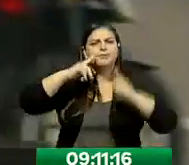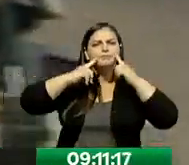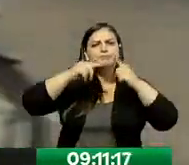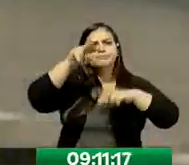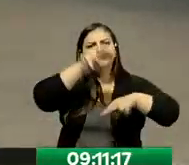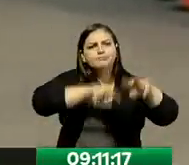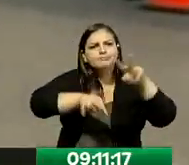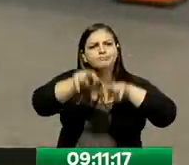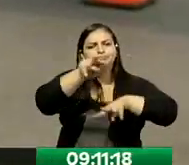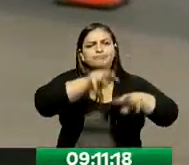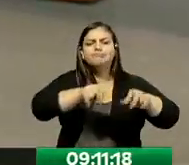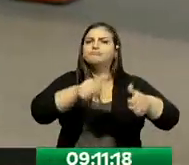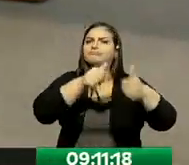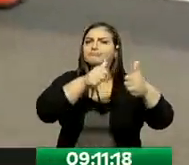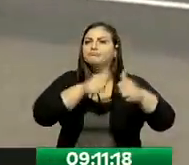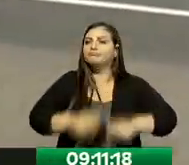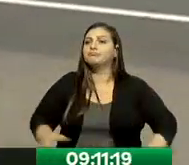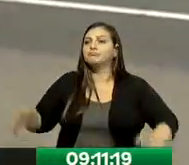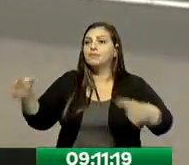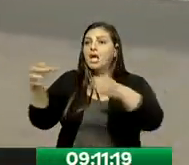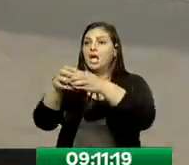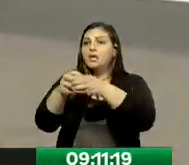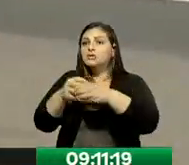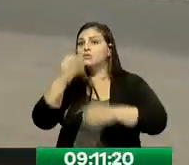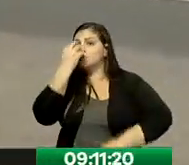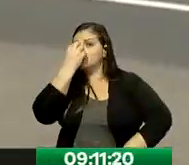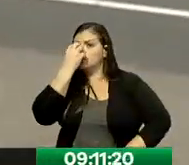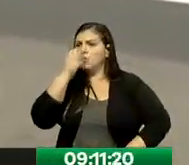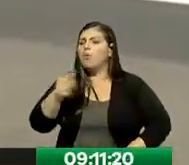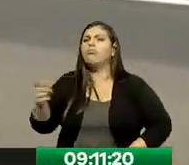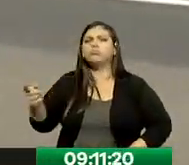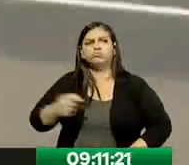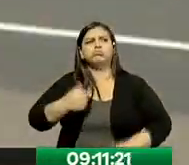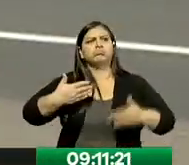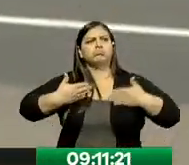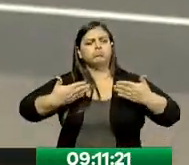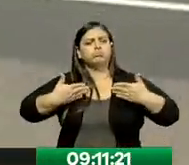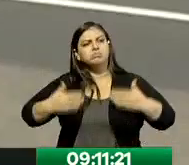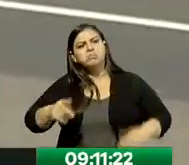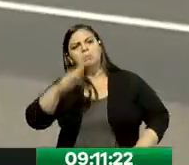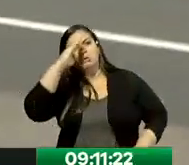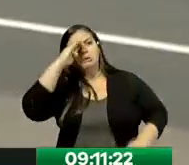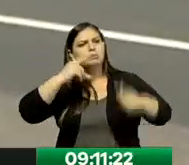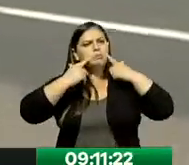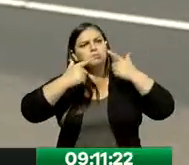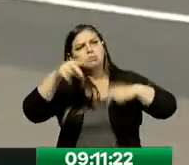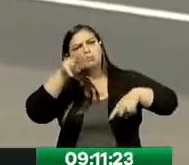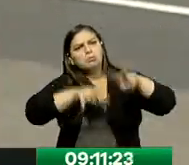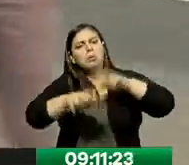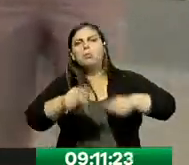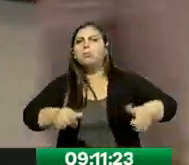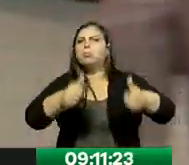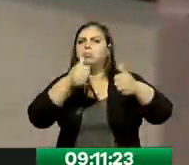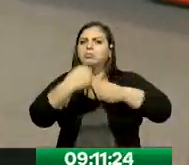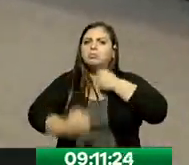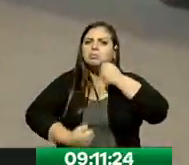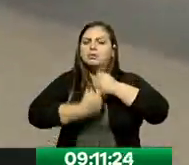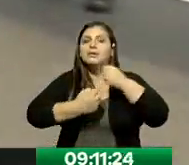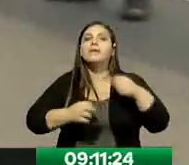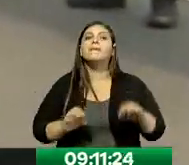también porque manifiestan que a través de este tipo de actividades se está cuidando el trabajo que ellos